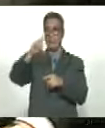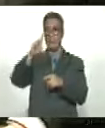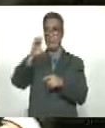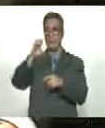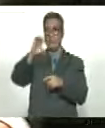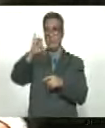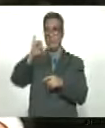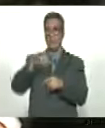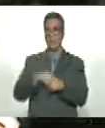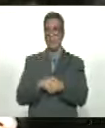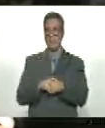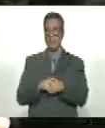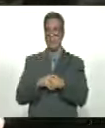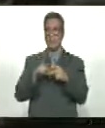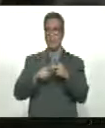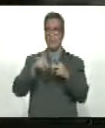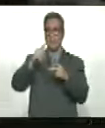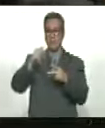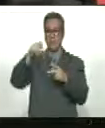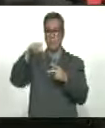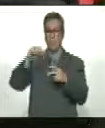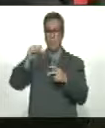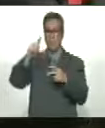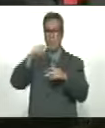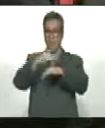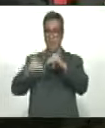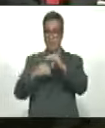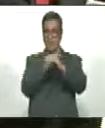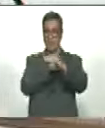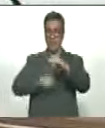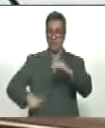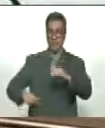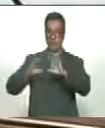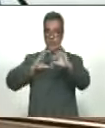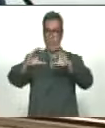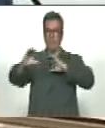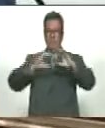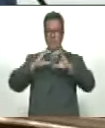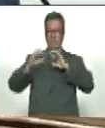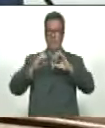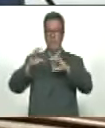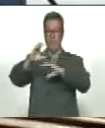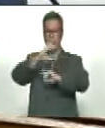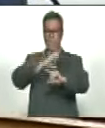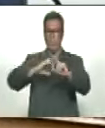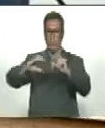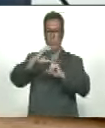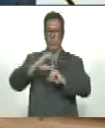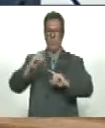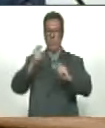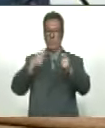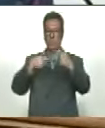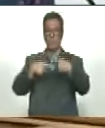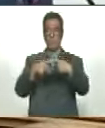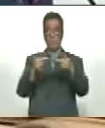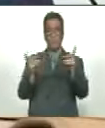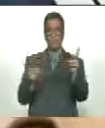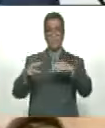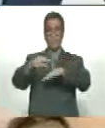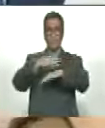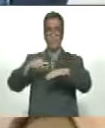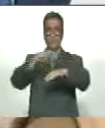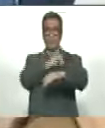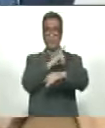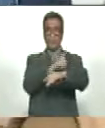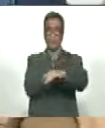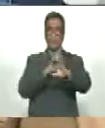Nazaret Ñáñez Contreras, vicepresidente sectorial de Comunicación, Cultura y Turismo, ministro del Poder